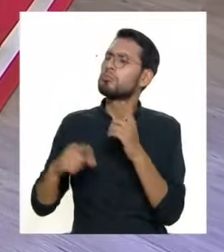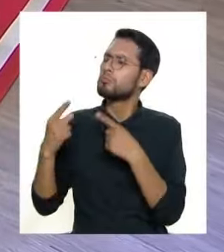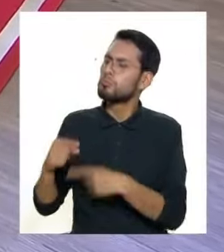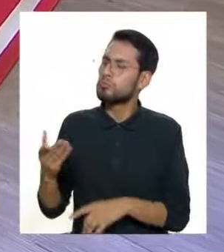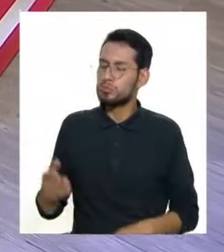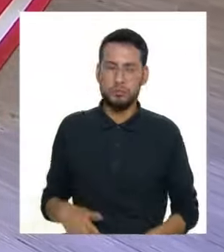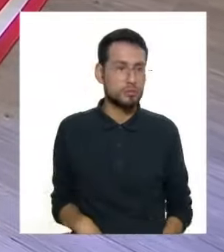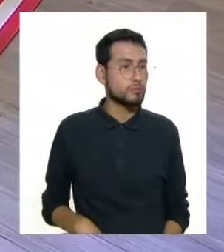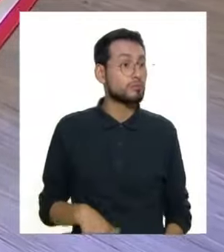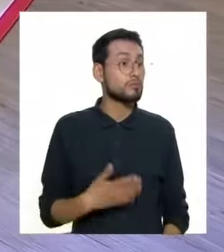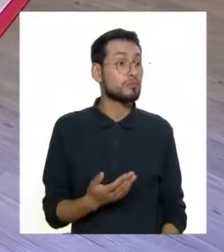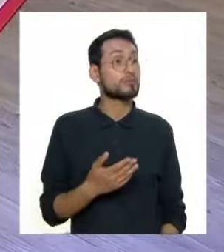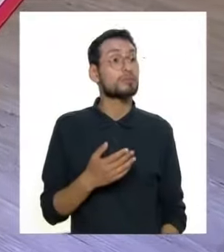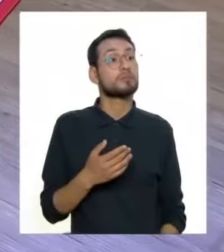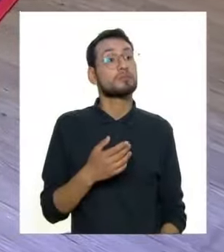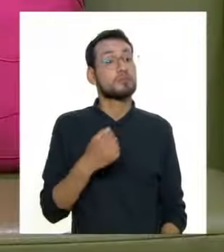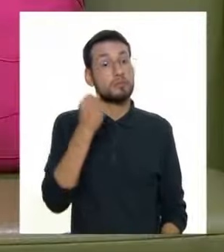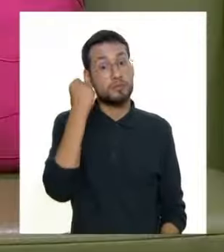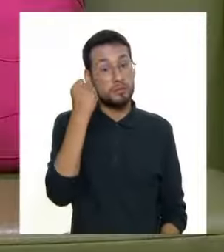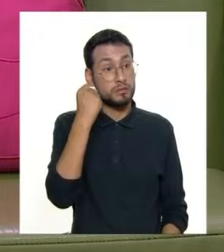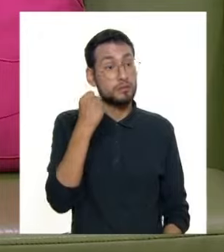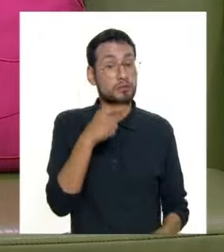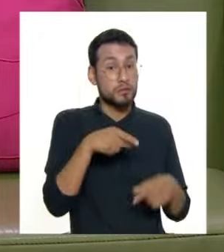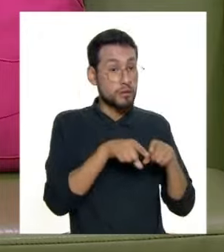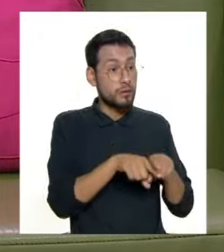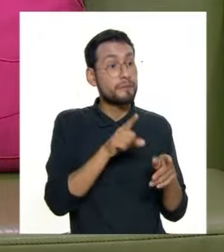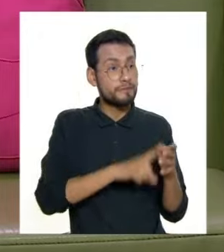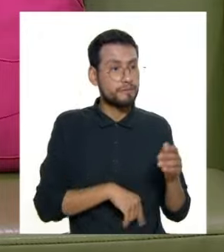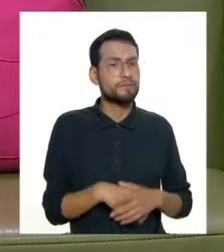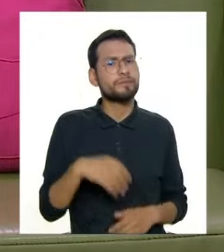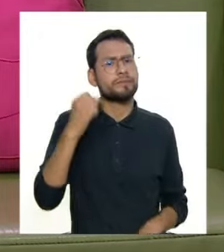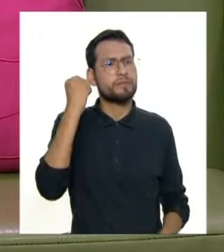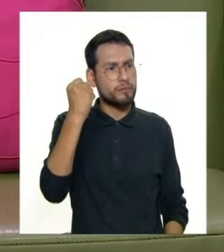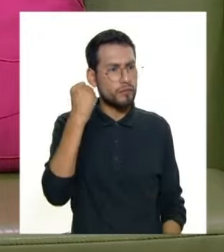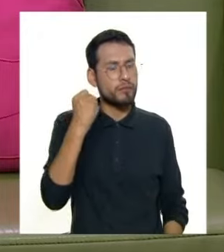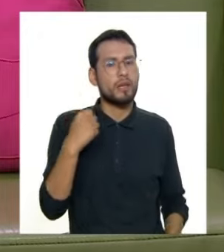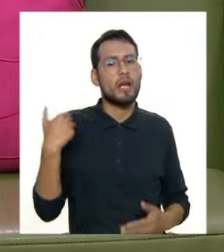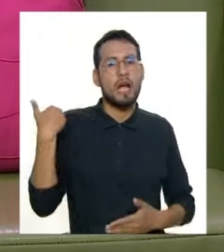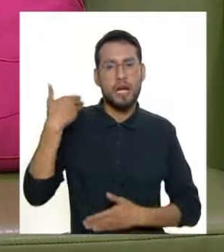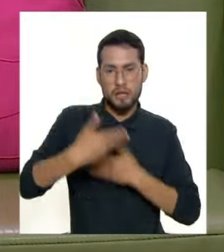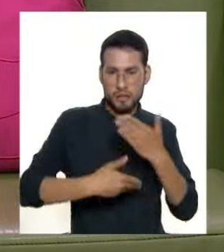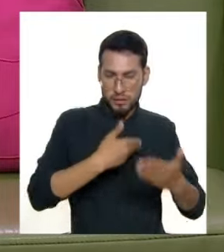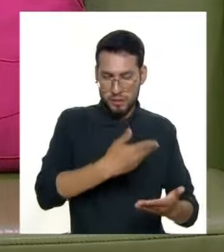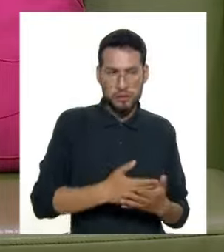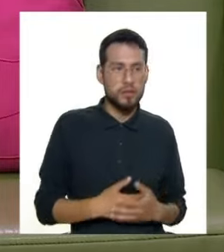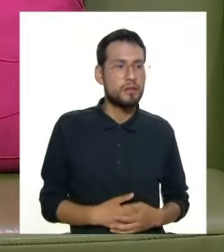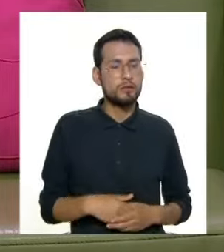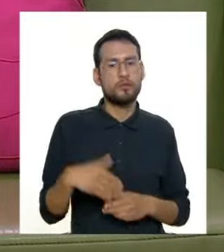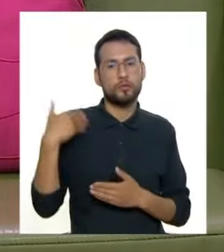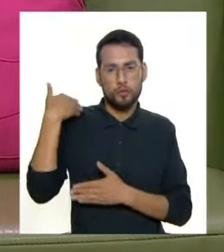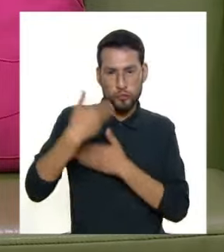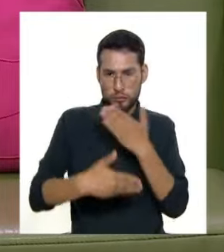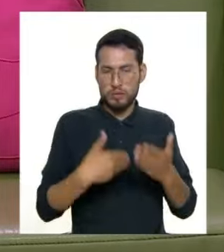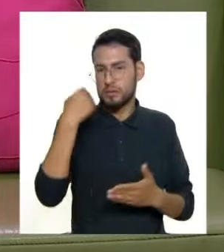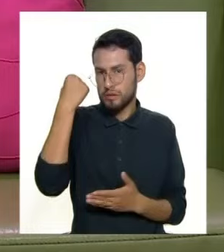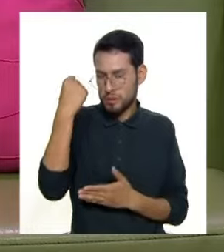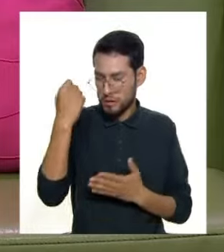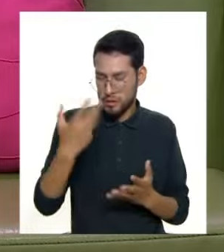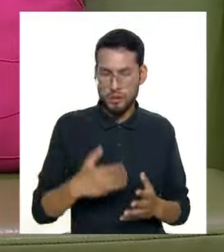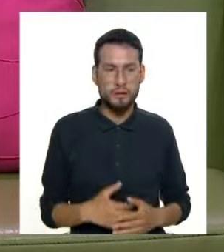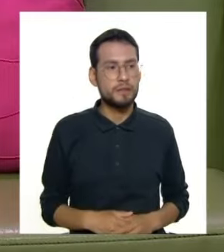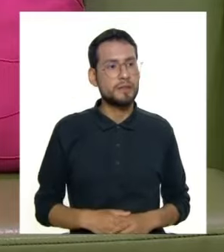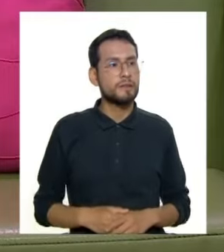caso? Bueno, uno de los derechos de los convivientes también es el derecho a heredar, ¿no? El derecho sucesorio, los derechos